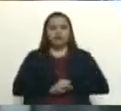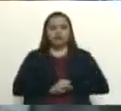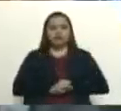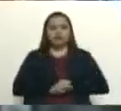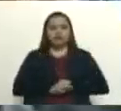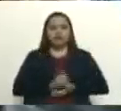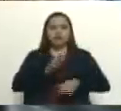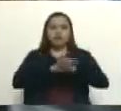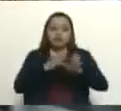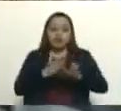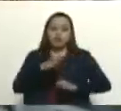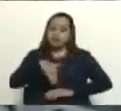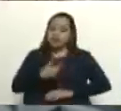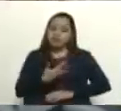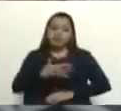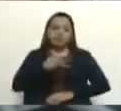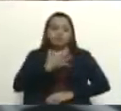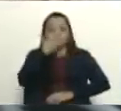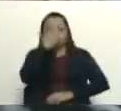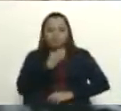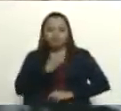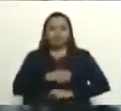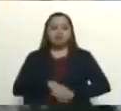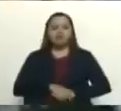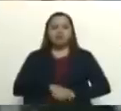porque me puedo complicar.